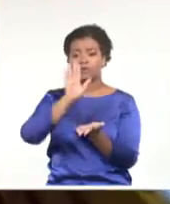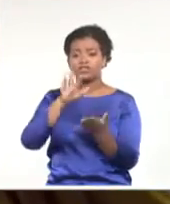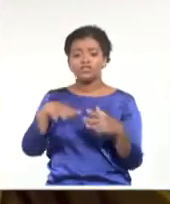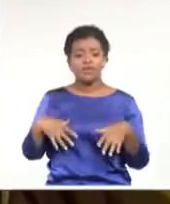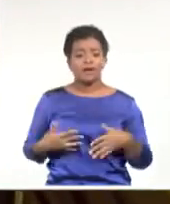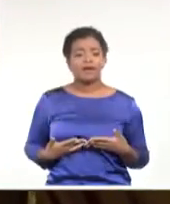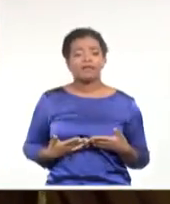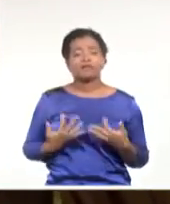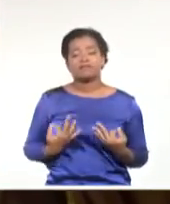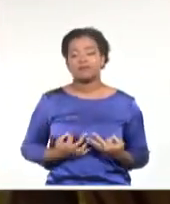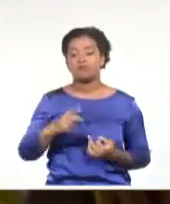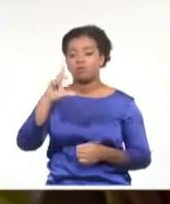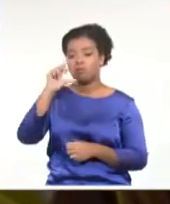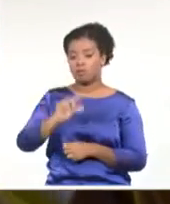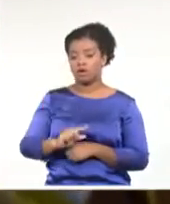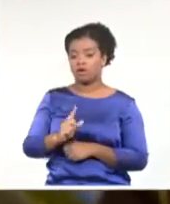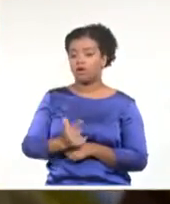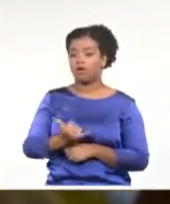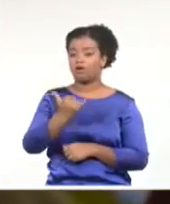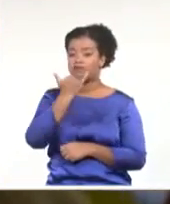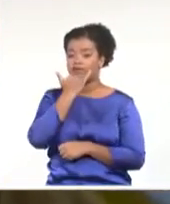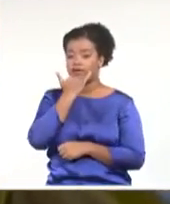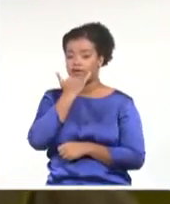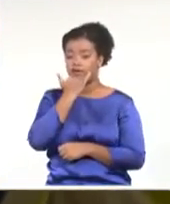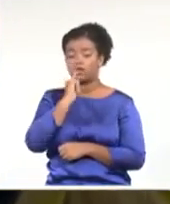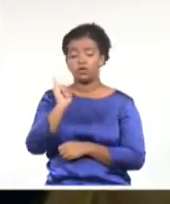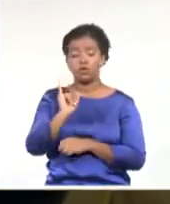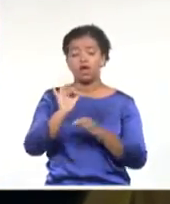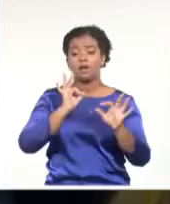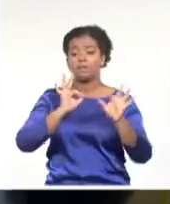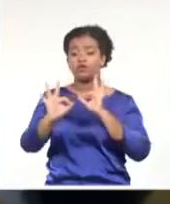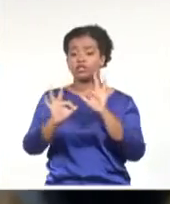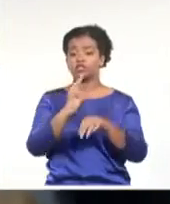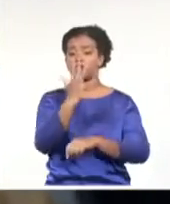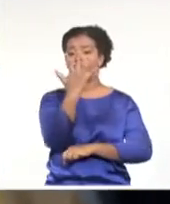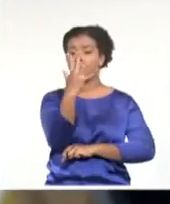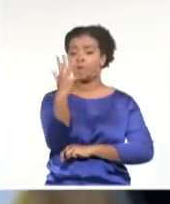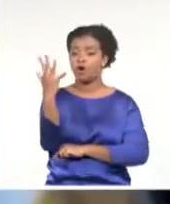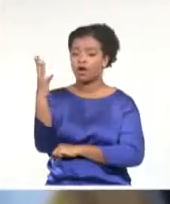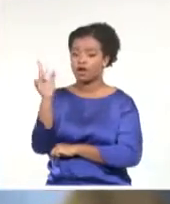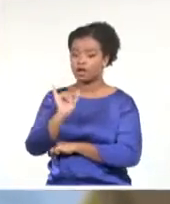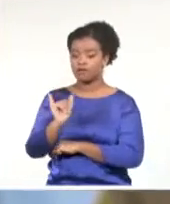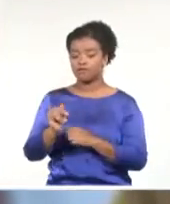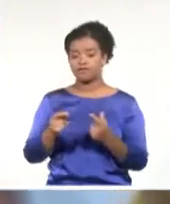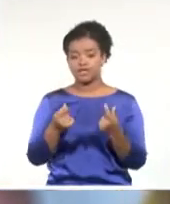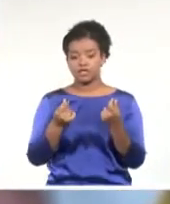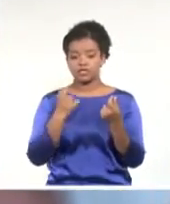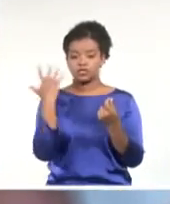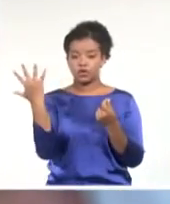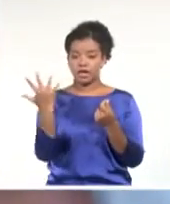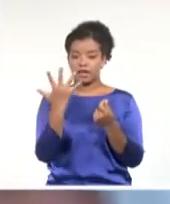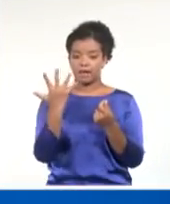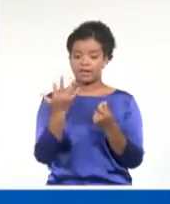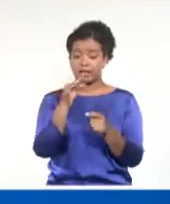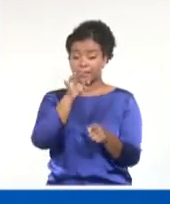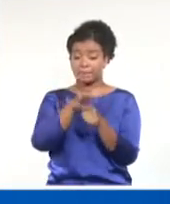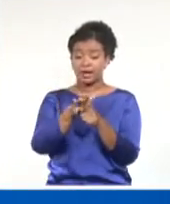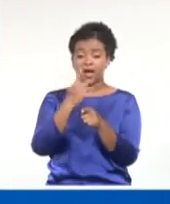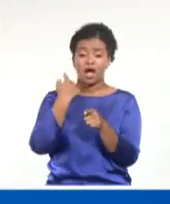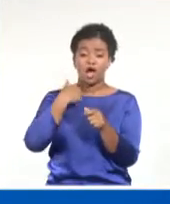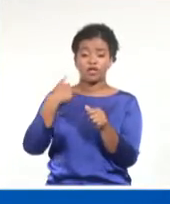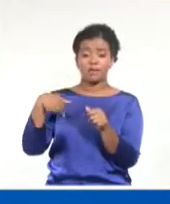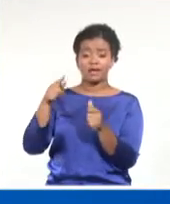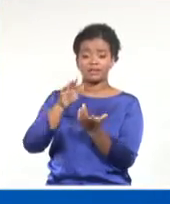emisiones netas, la protección de los bosques y la financiación climática que se llevaron a cabo desde el año pasado durante